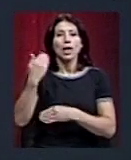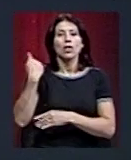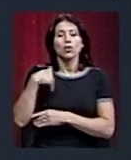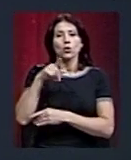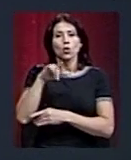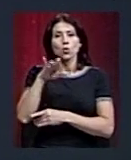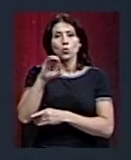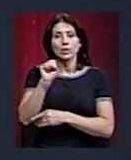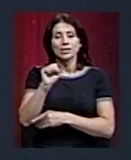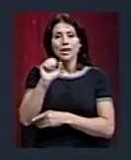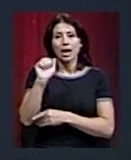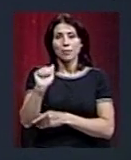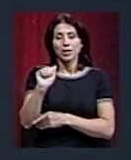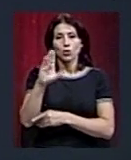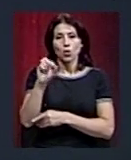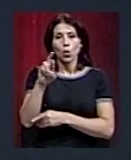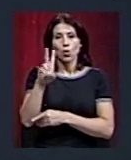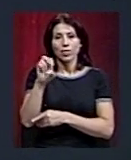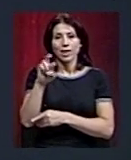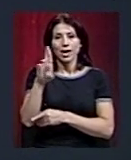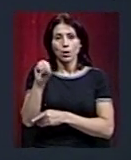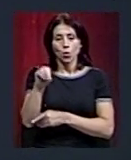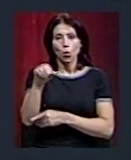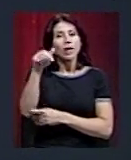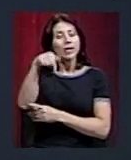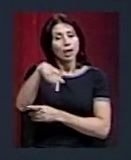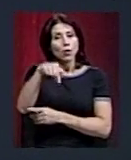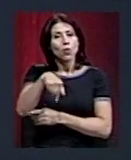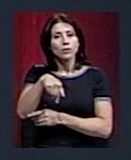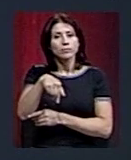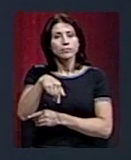Cordero, quien hoy